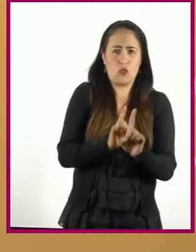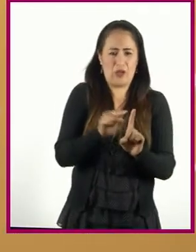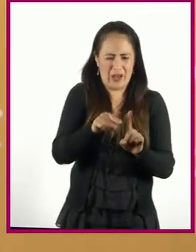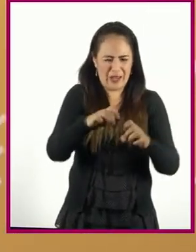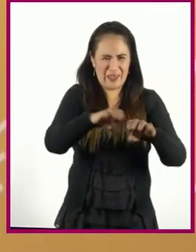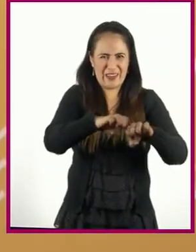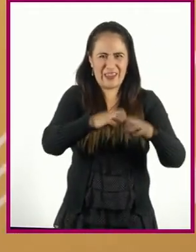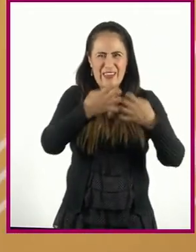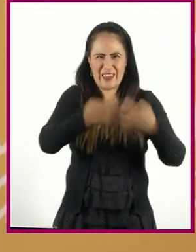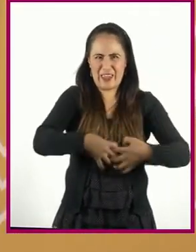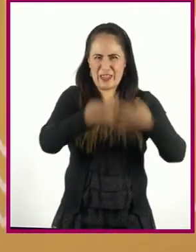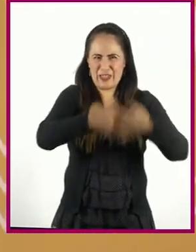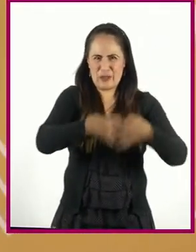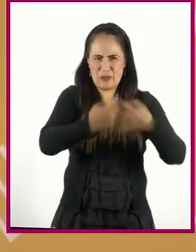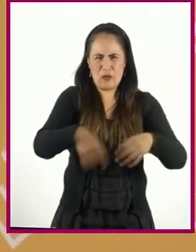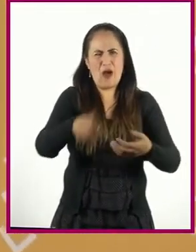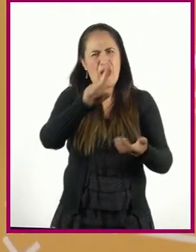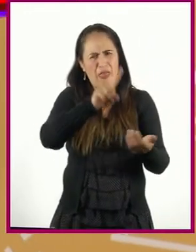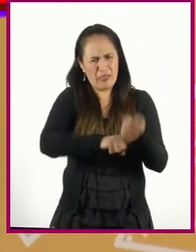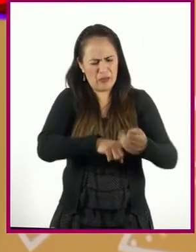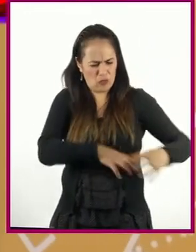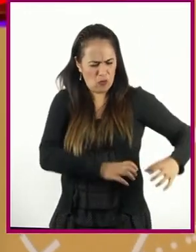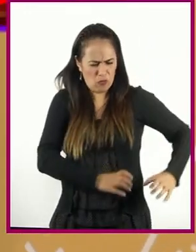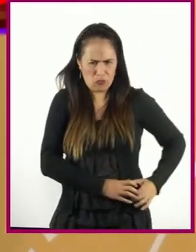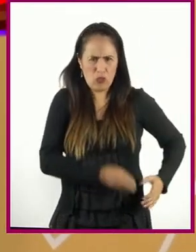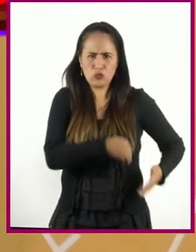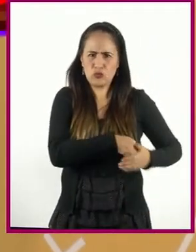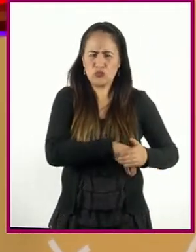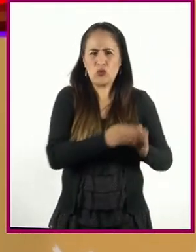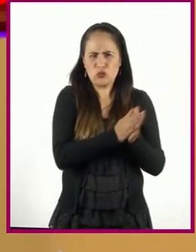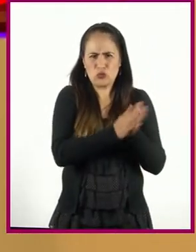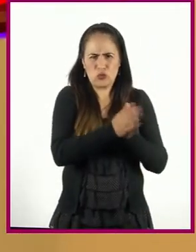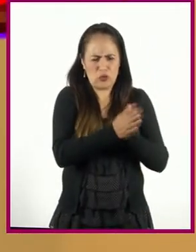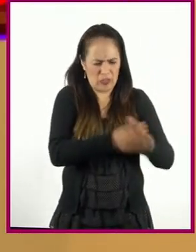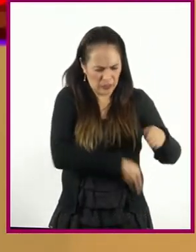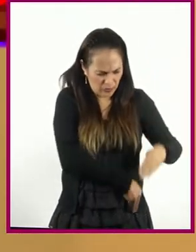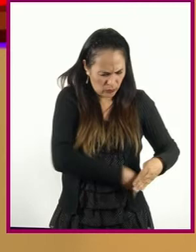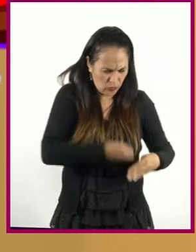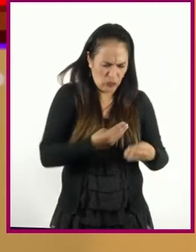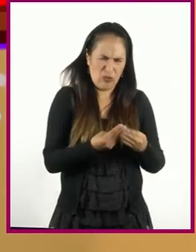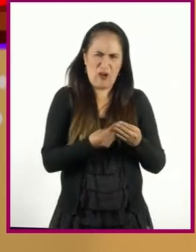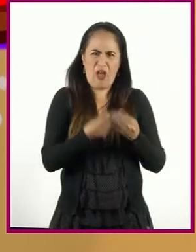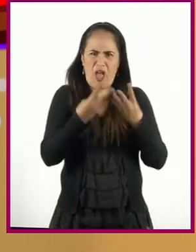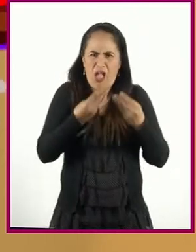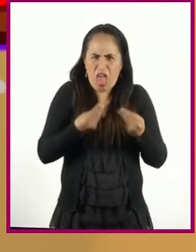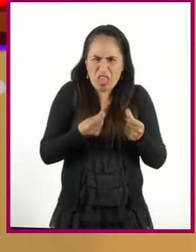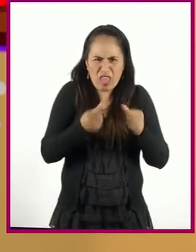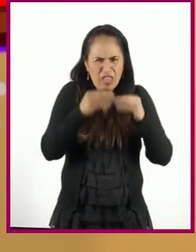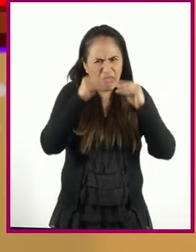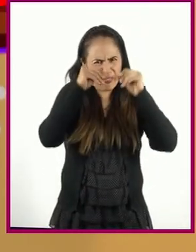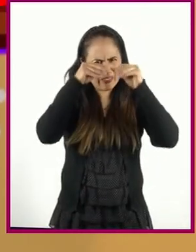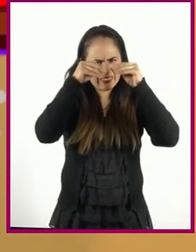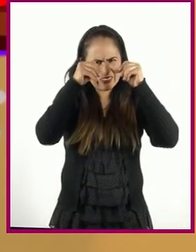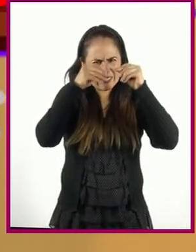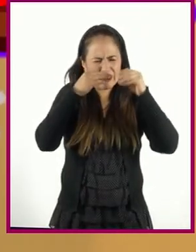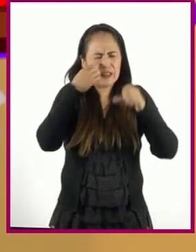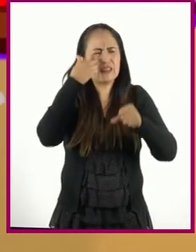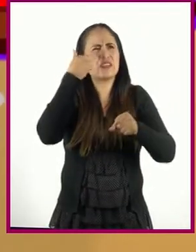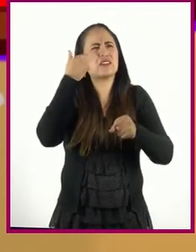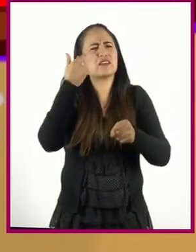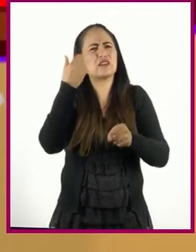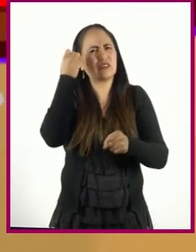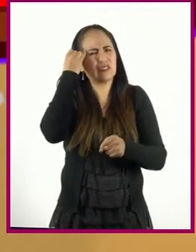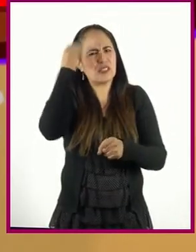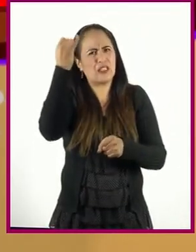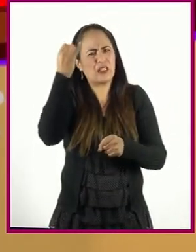Descubrió que el chocolate que guardaba en su bolsillo se había derretido y lo primero que se le ocurrió era que las